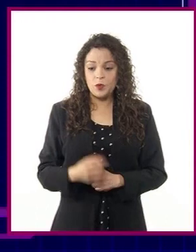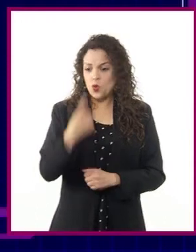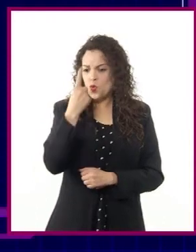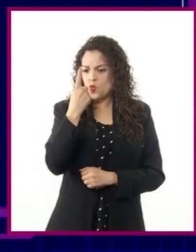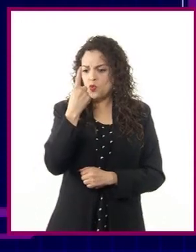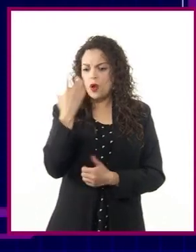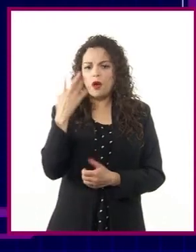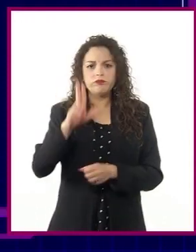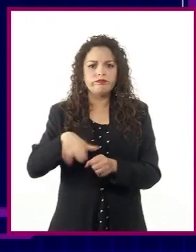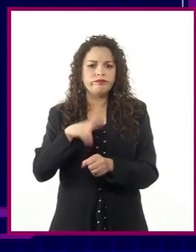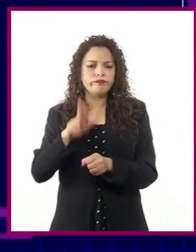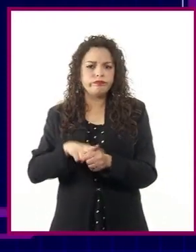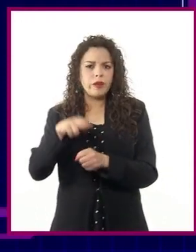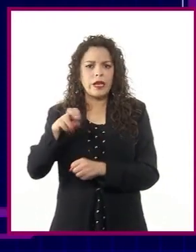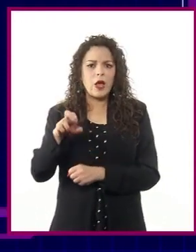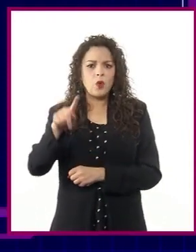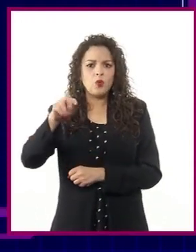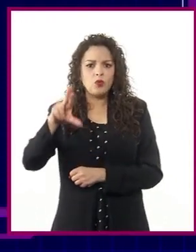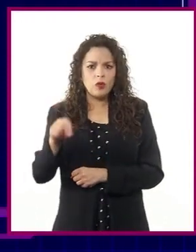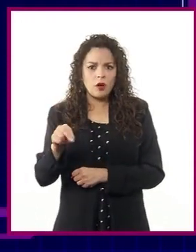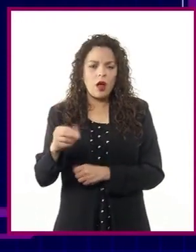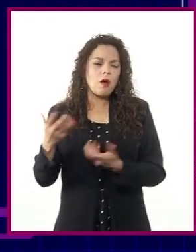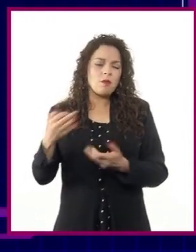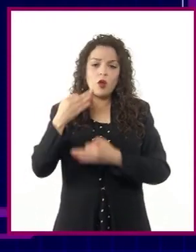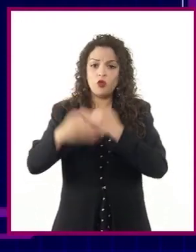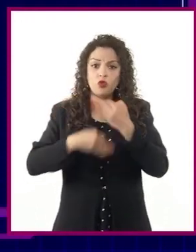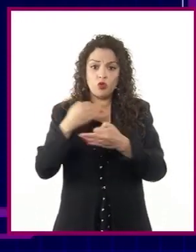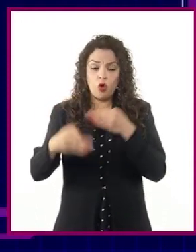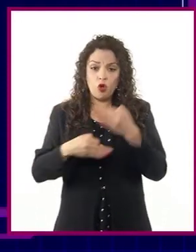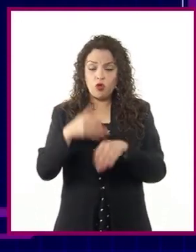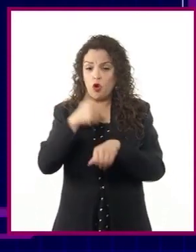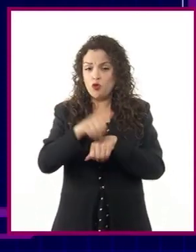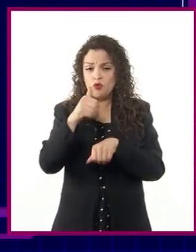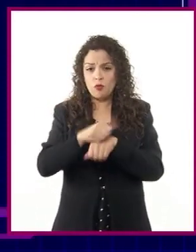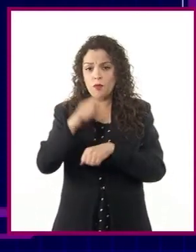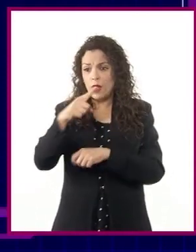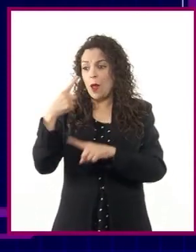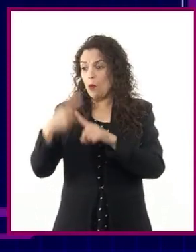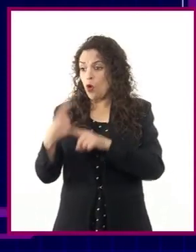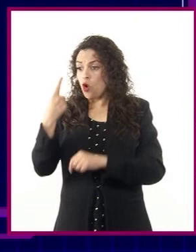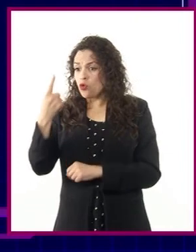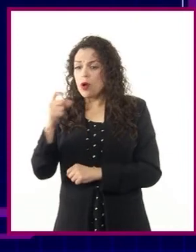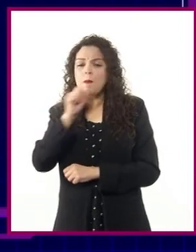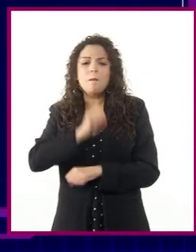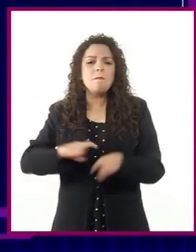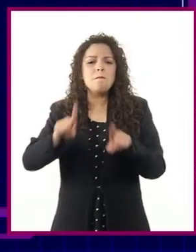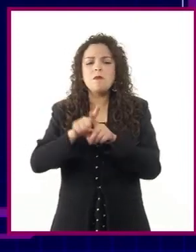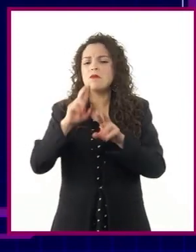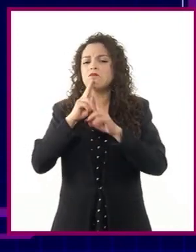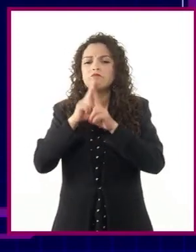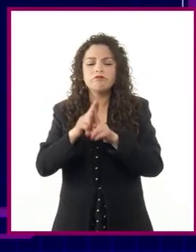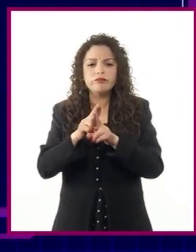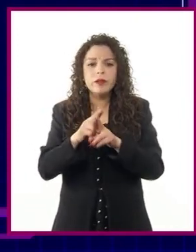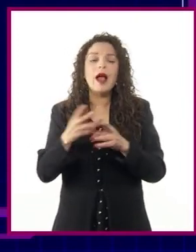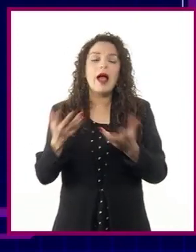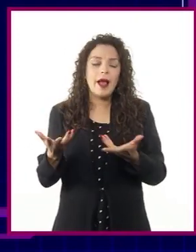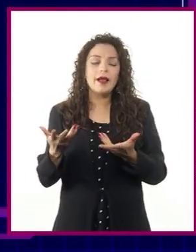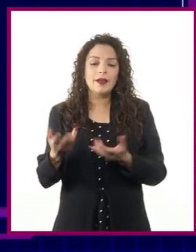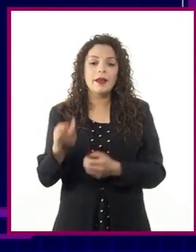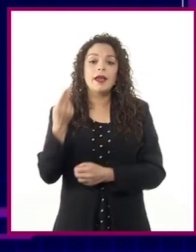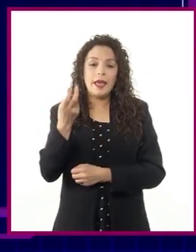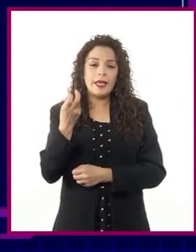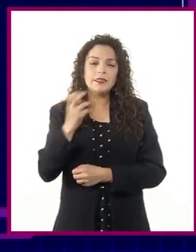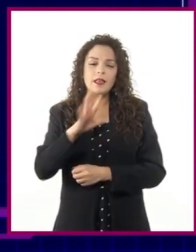neutro multiplicativo, es decir, que toda cantidad multiplicada por 1 es igual a la misma cantidad, entonces es